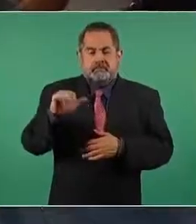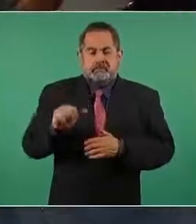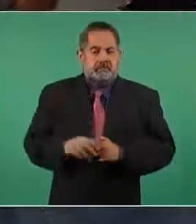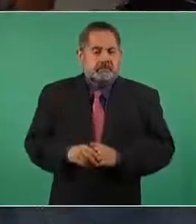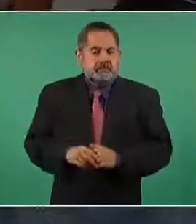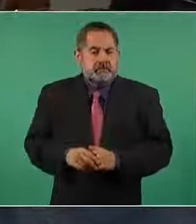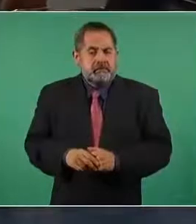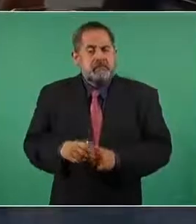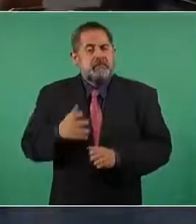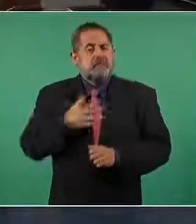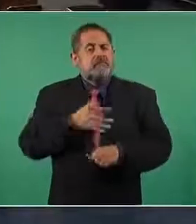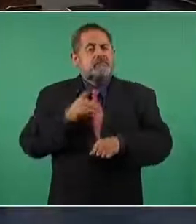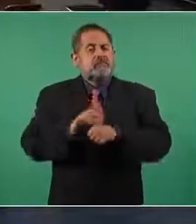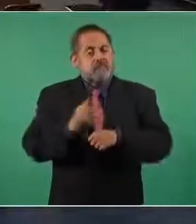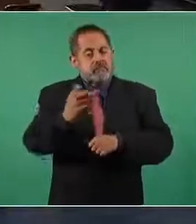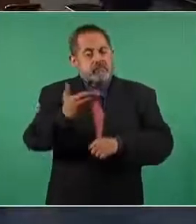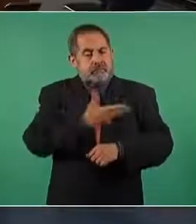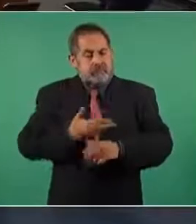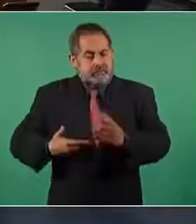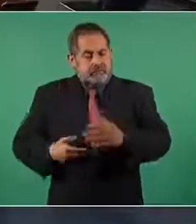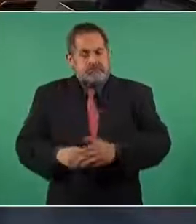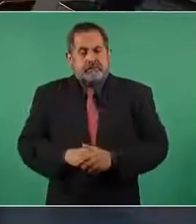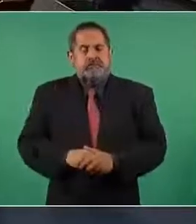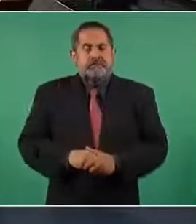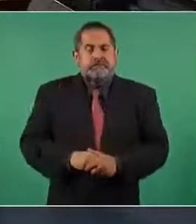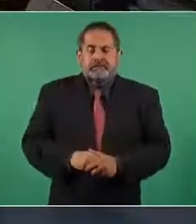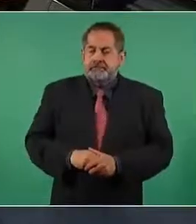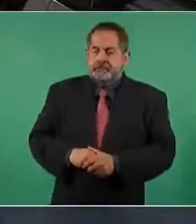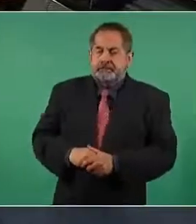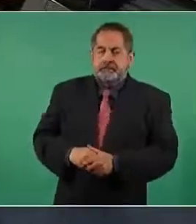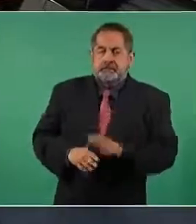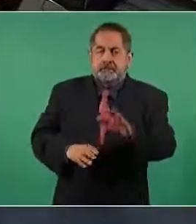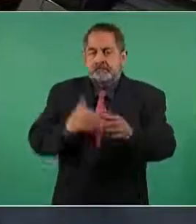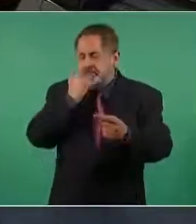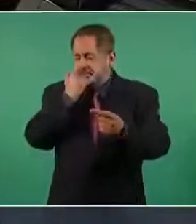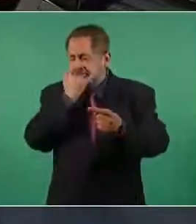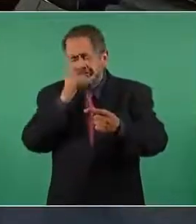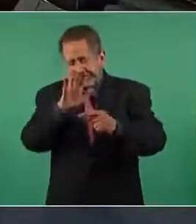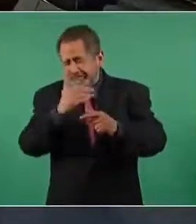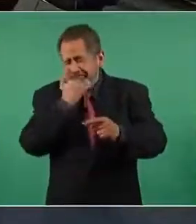Buenos días, presidente. Rivera. Gracias. Perdón,